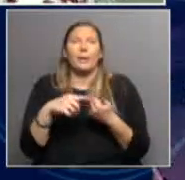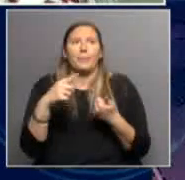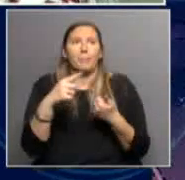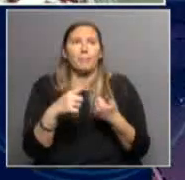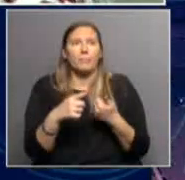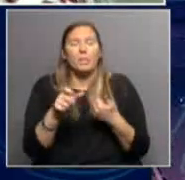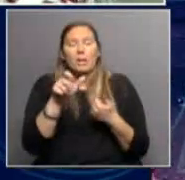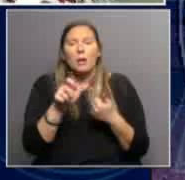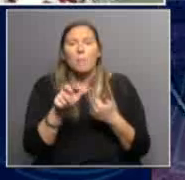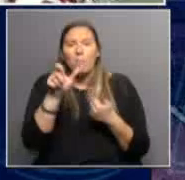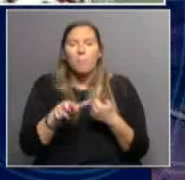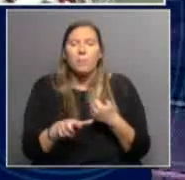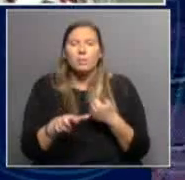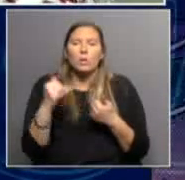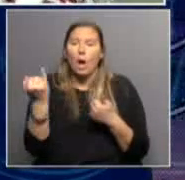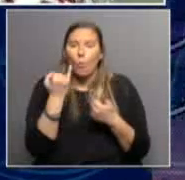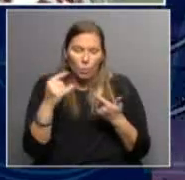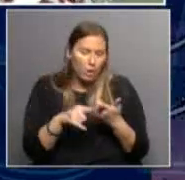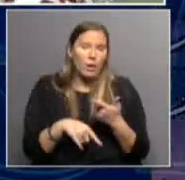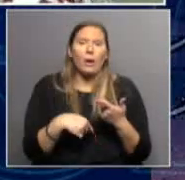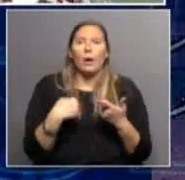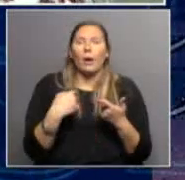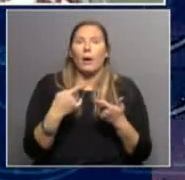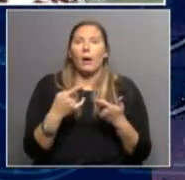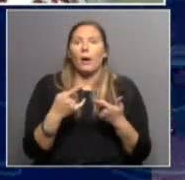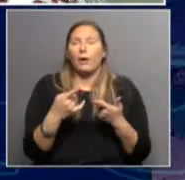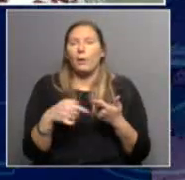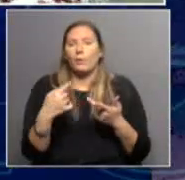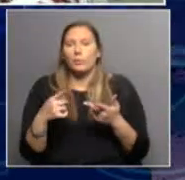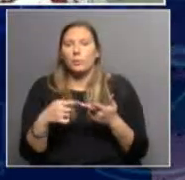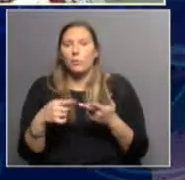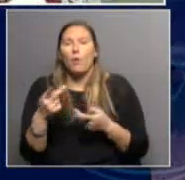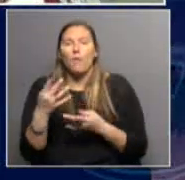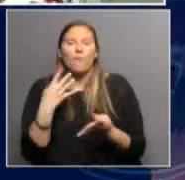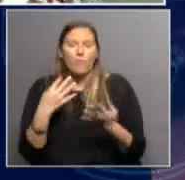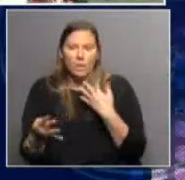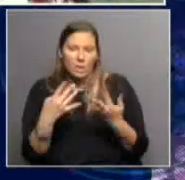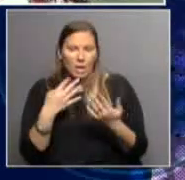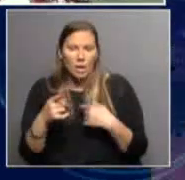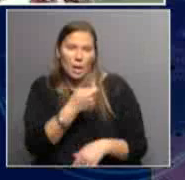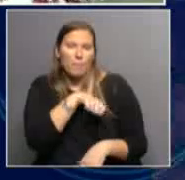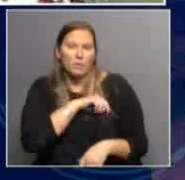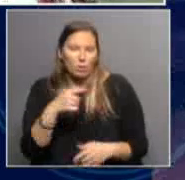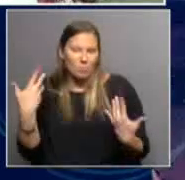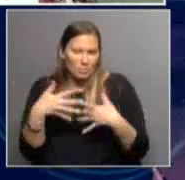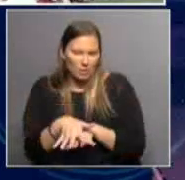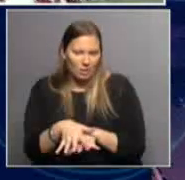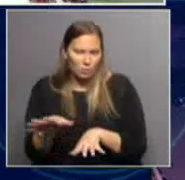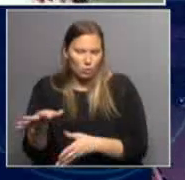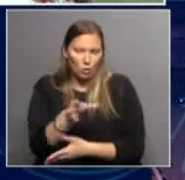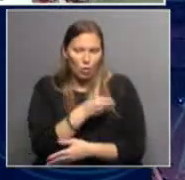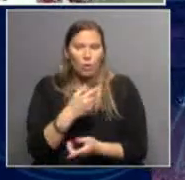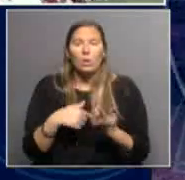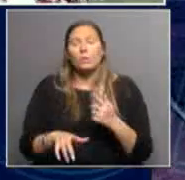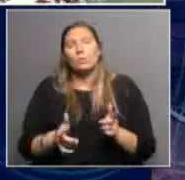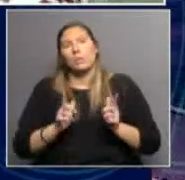el de la tienda que era judío, o el que tenía el puesto de feria que era español. Entonces,